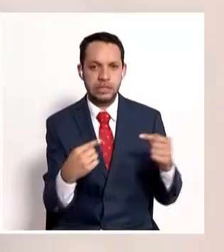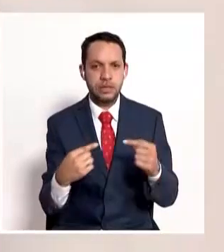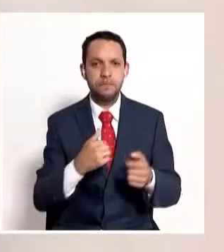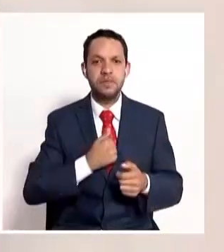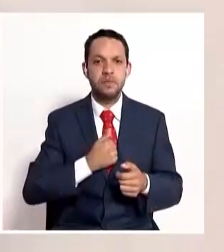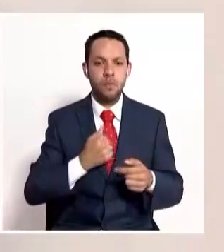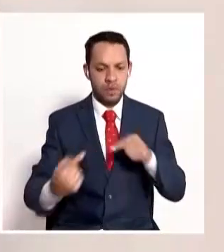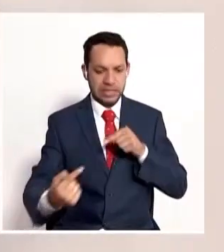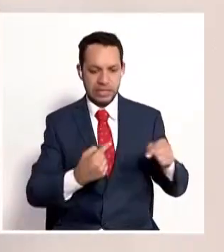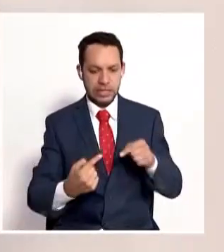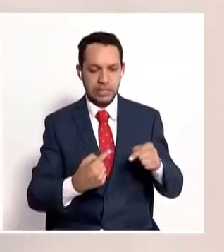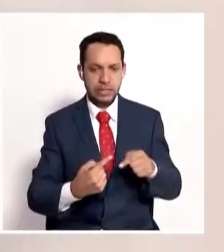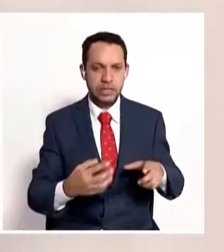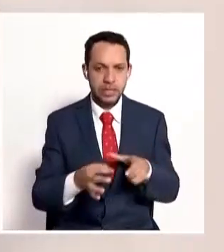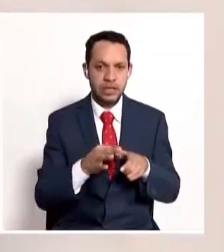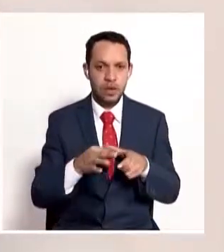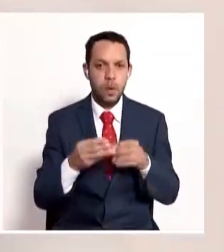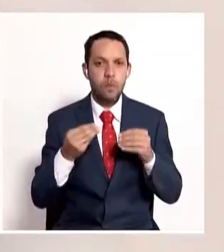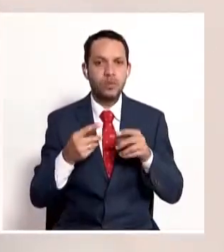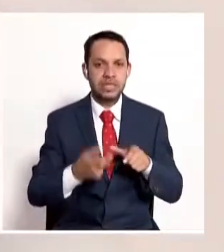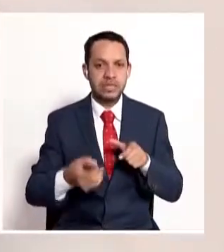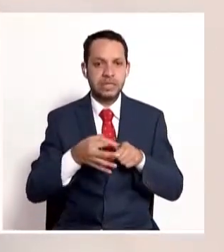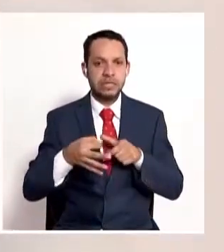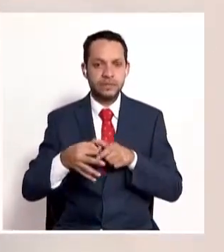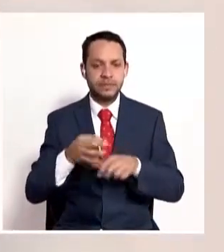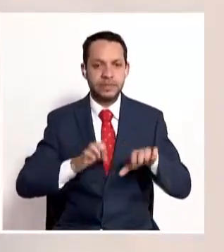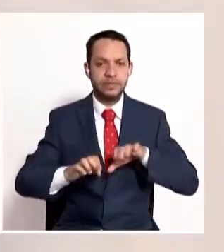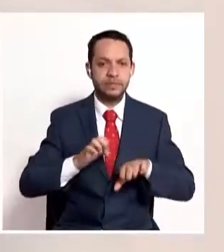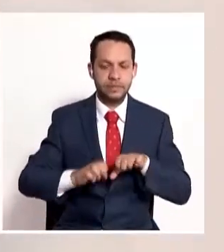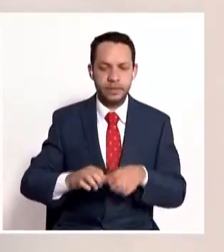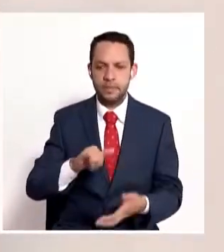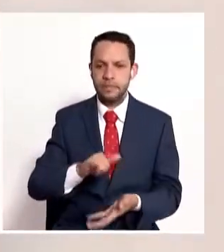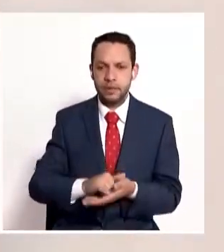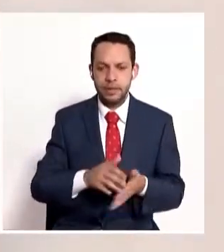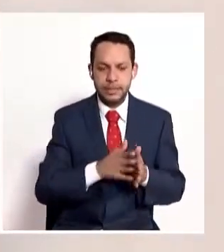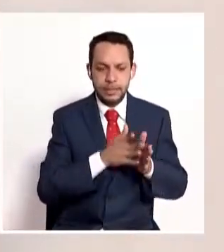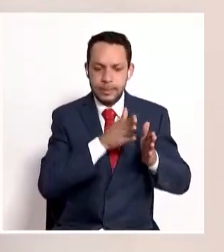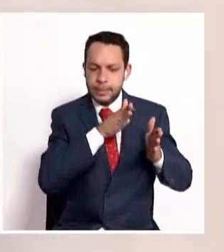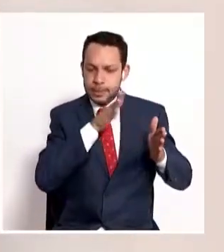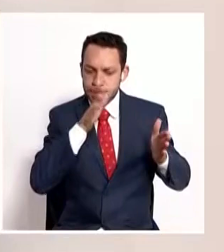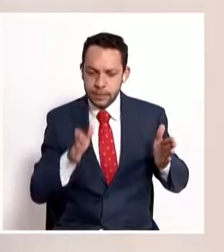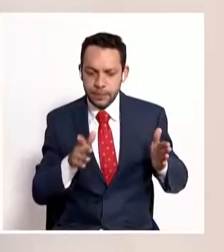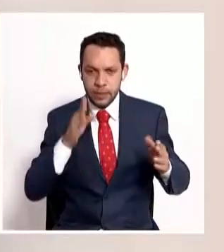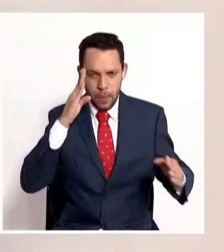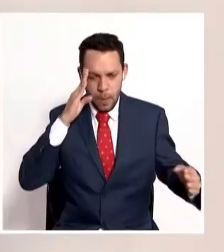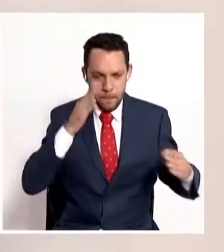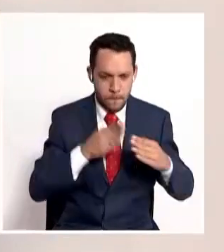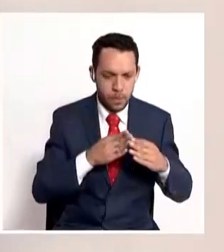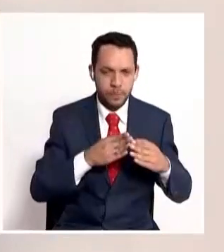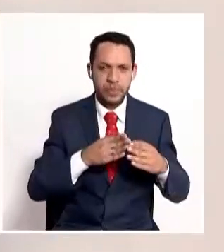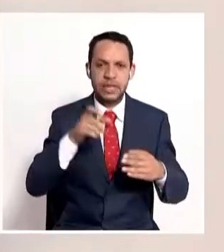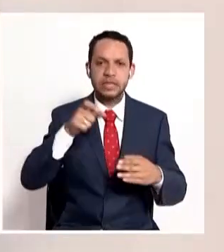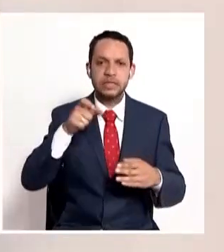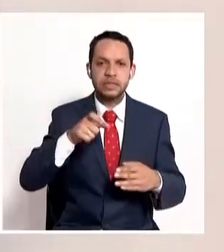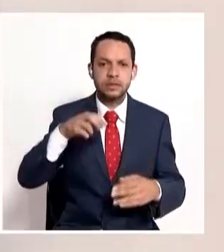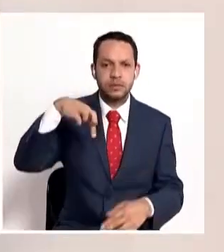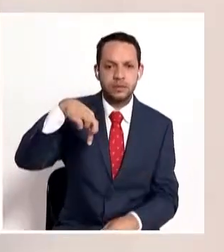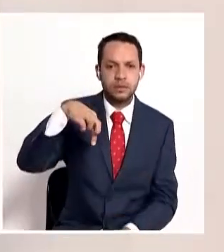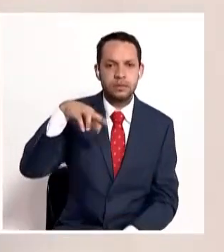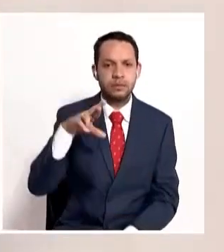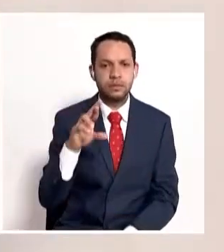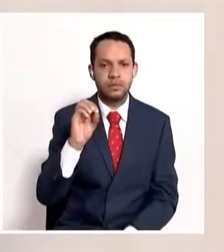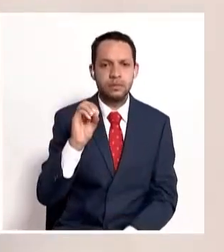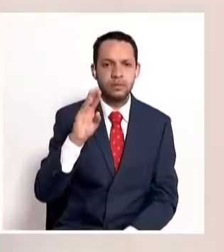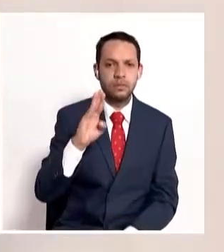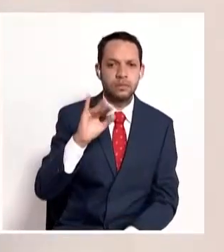propio cuerpo por eso todas las patologías autoinmunes siempre deben ir tratadas de unos buenos probióticos de algo que hemos